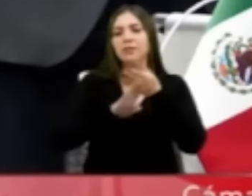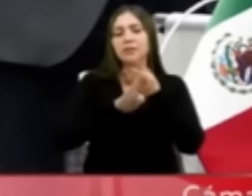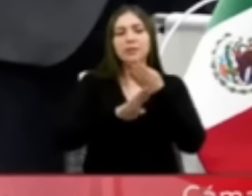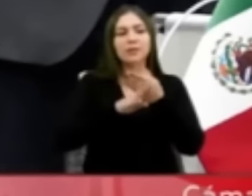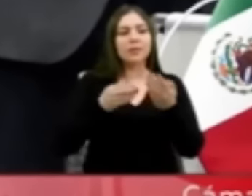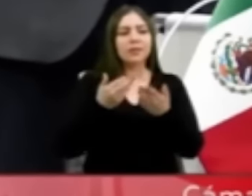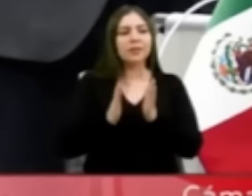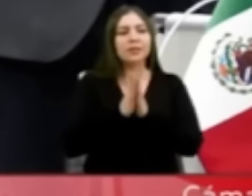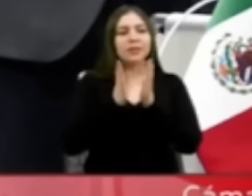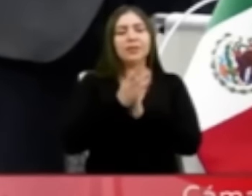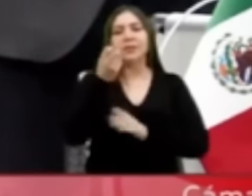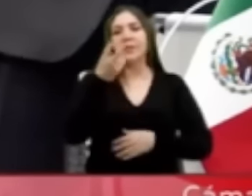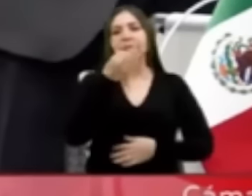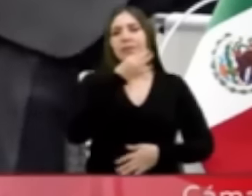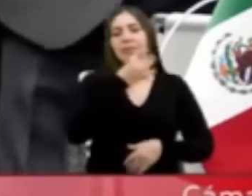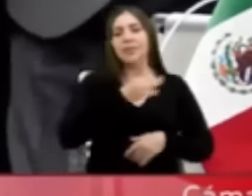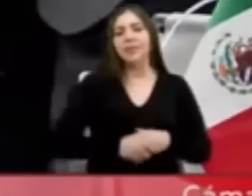senador Yunes.